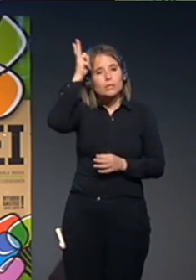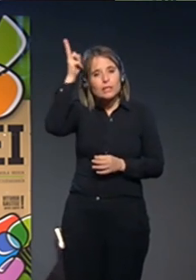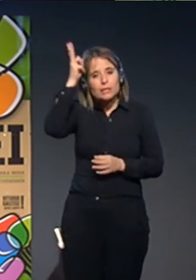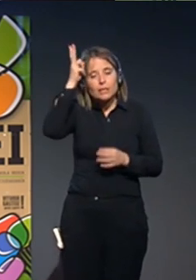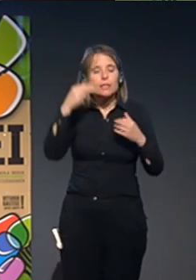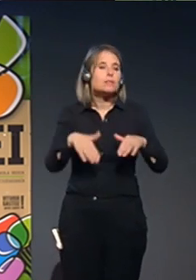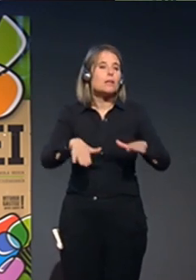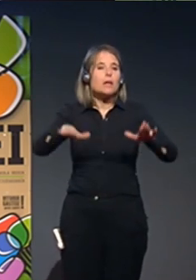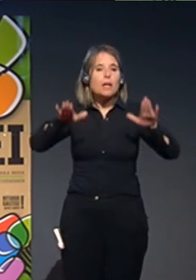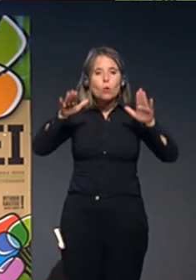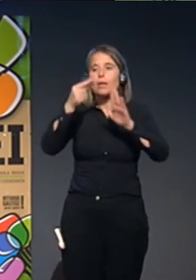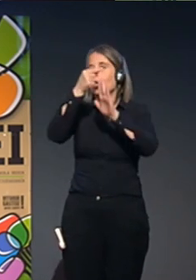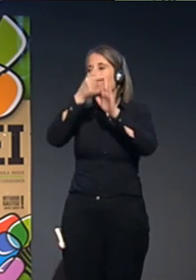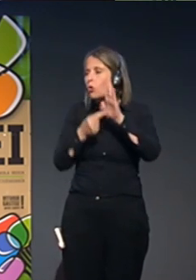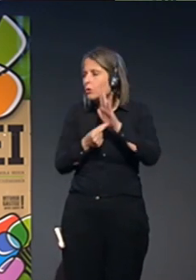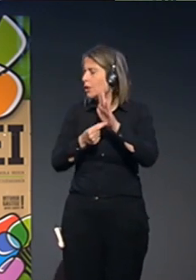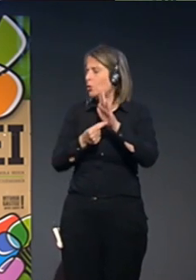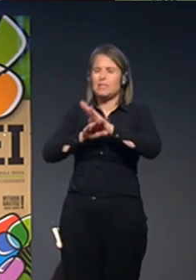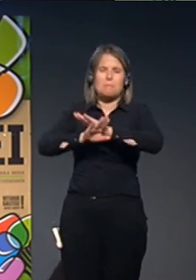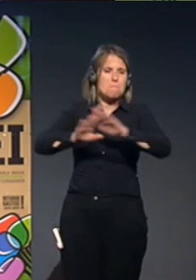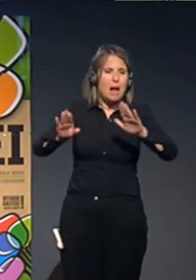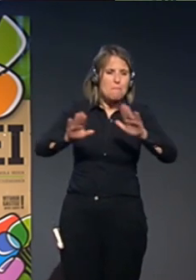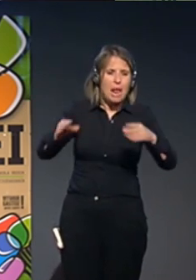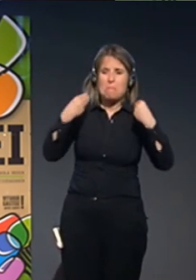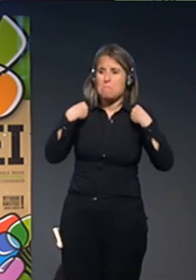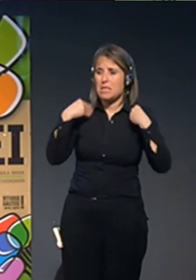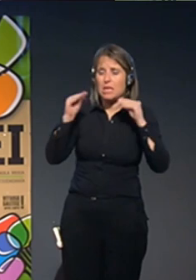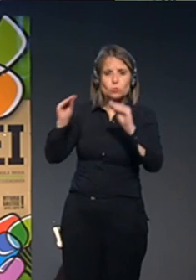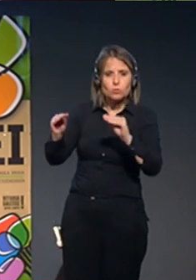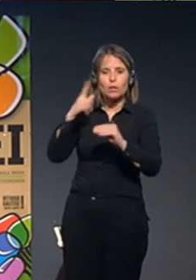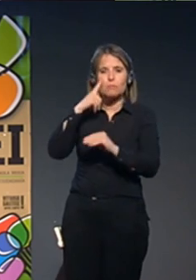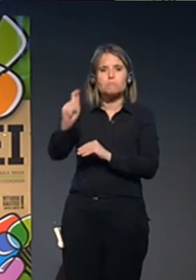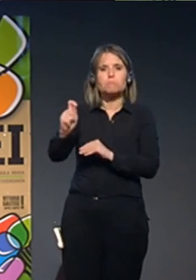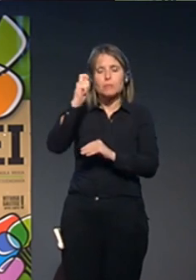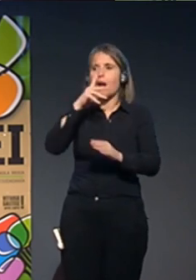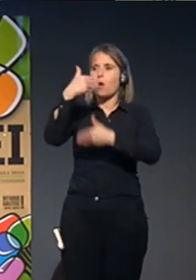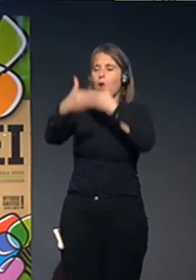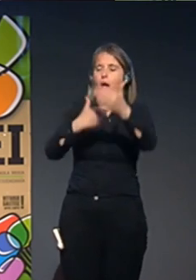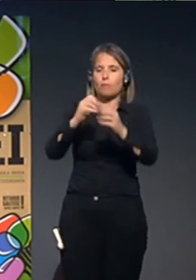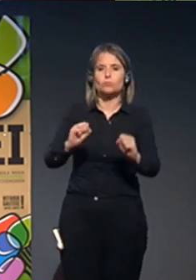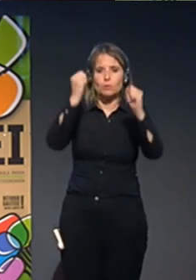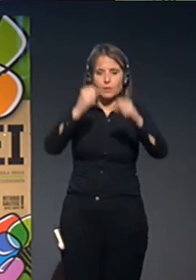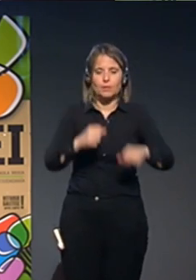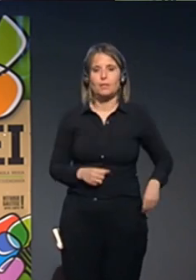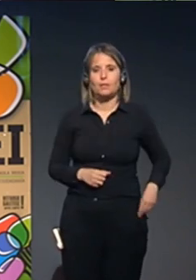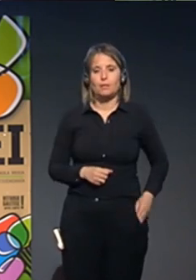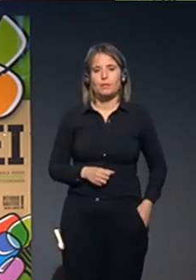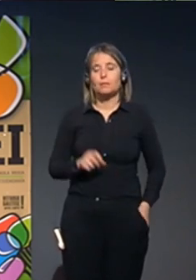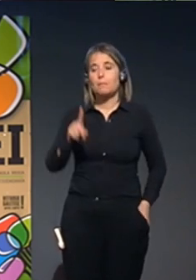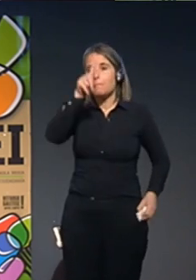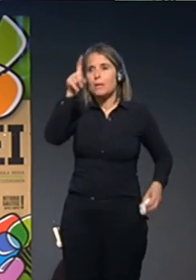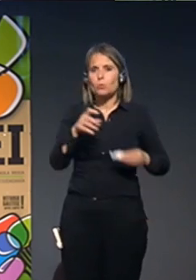a pesar de las condiciones adversas en las que están viviendo han llegado en nuestros días Tenemos